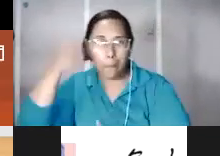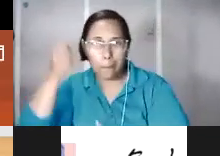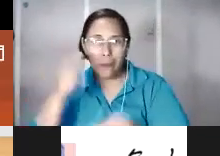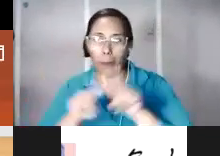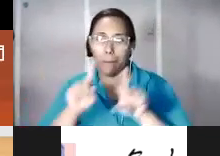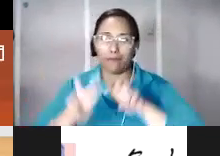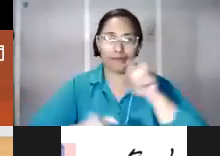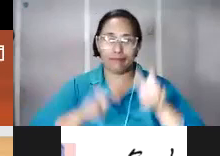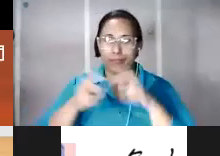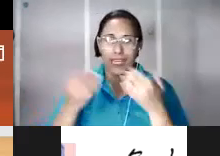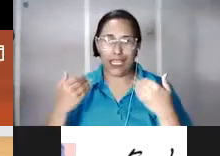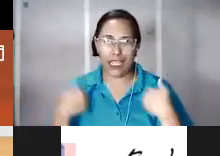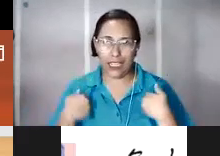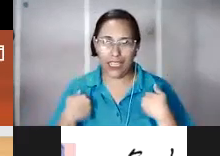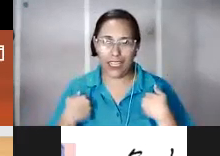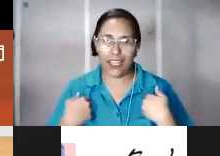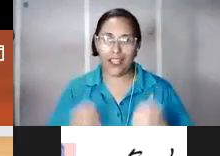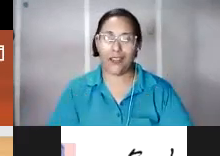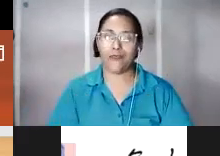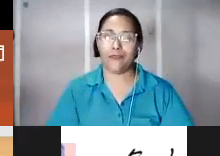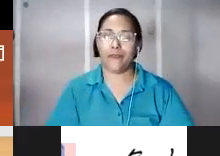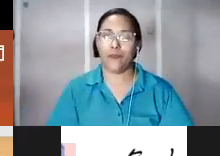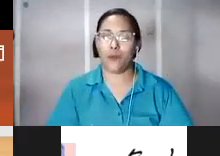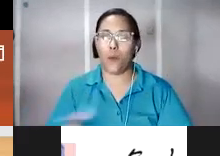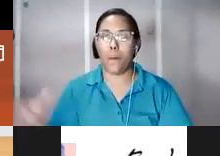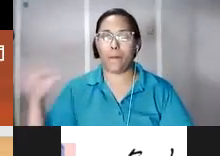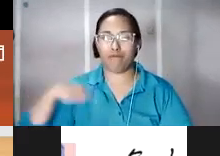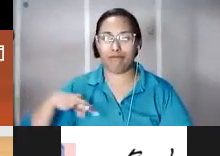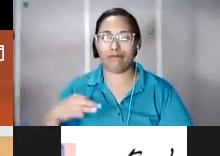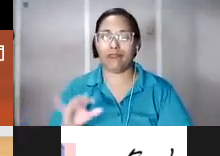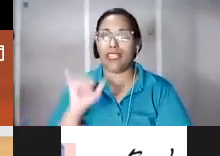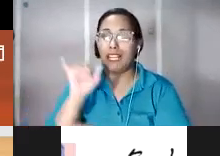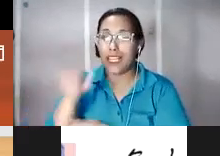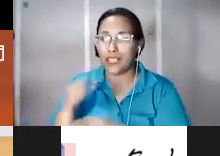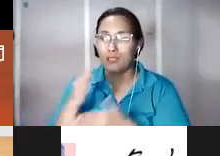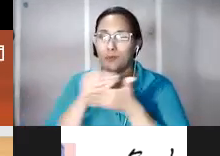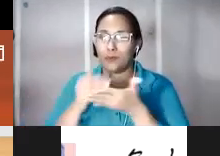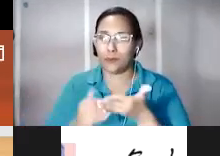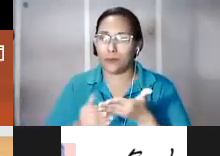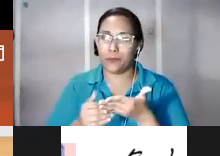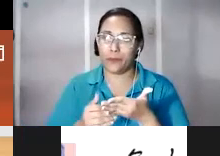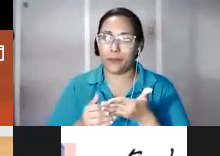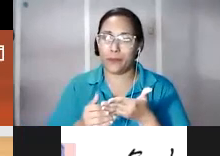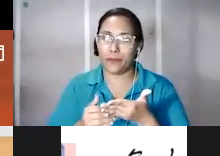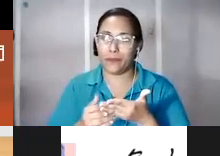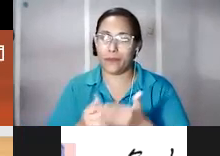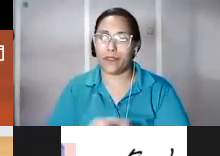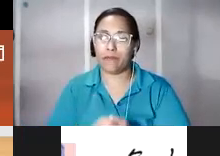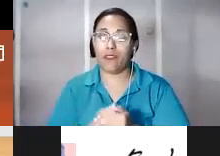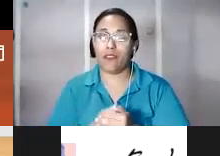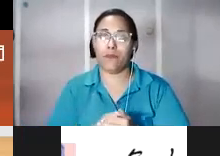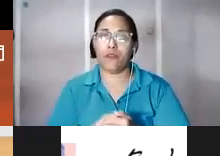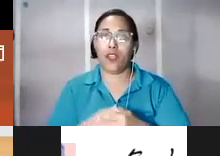carnaval tenía sus intríngulis, y eso es parte de lo que de lo que